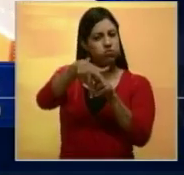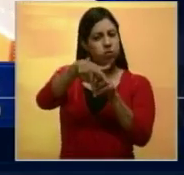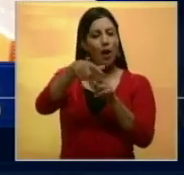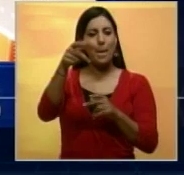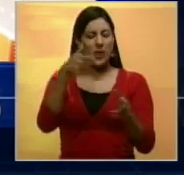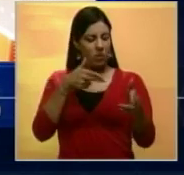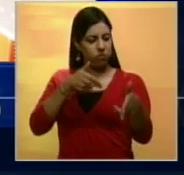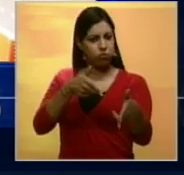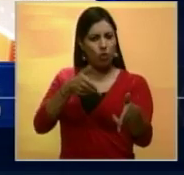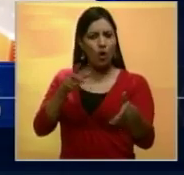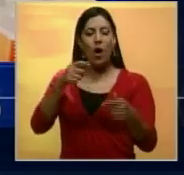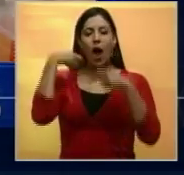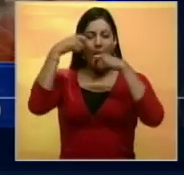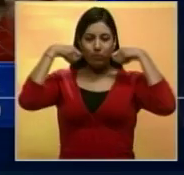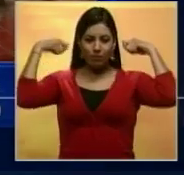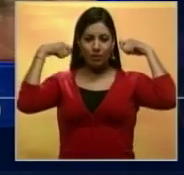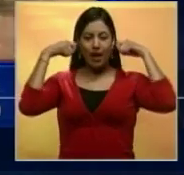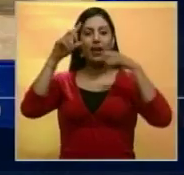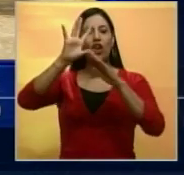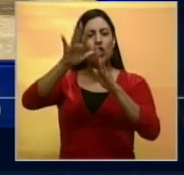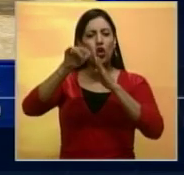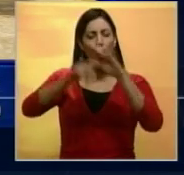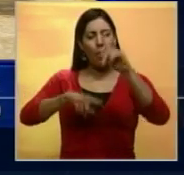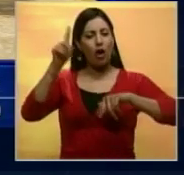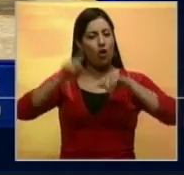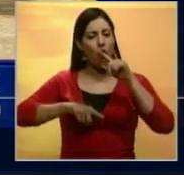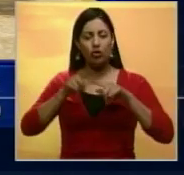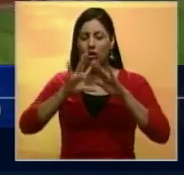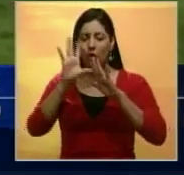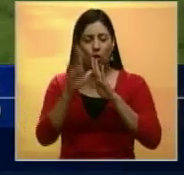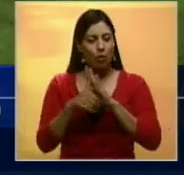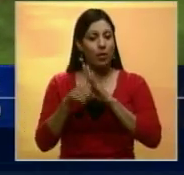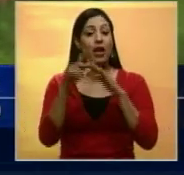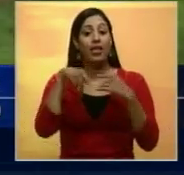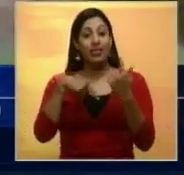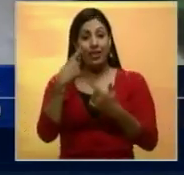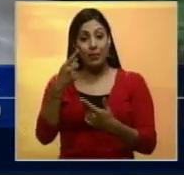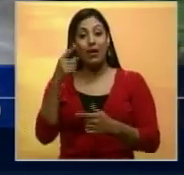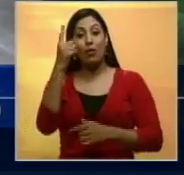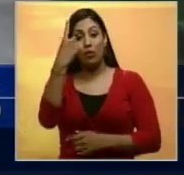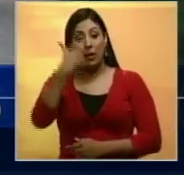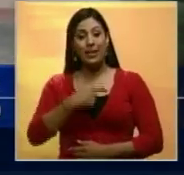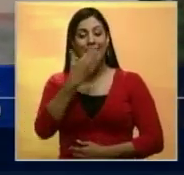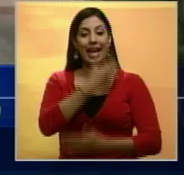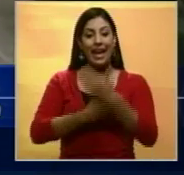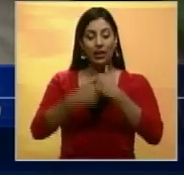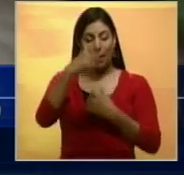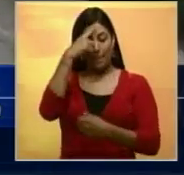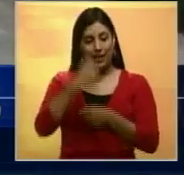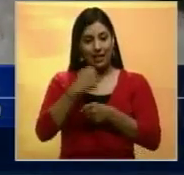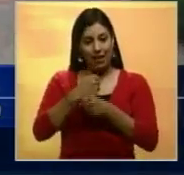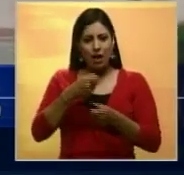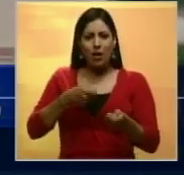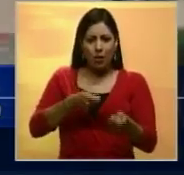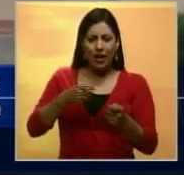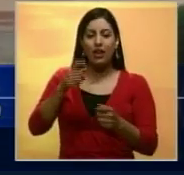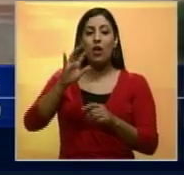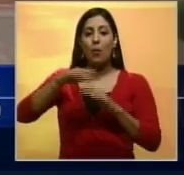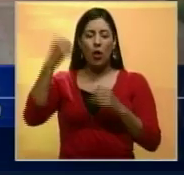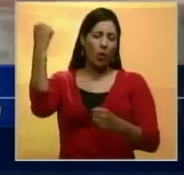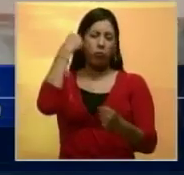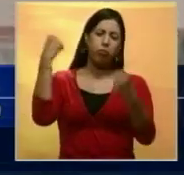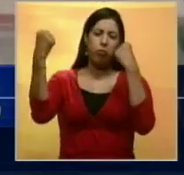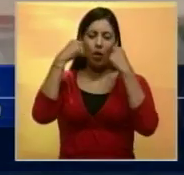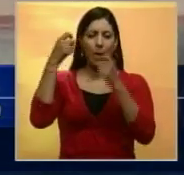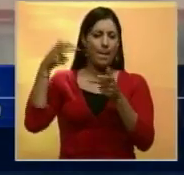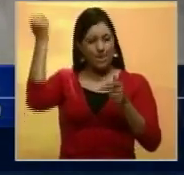los antisociales, amordazadas y despojadas de sus pertenencias. Durante el suceso resultó herido un empleado de la institución tras ser